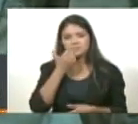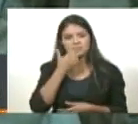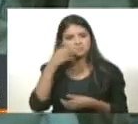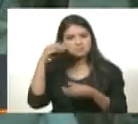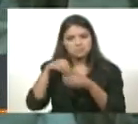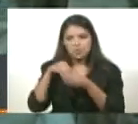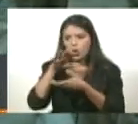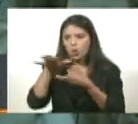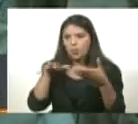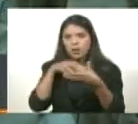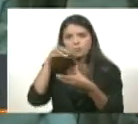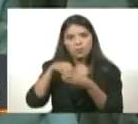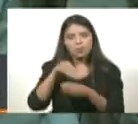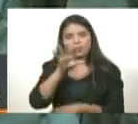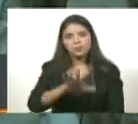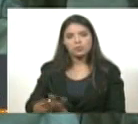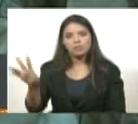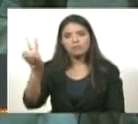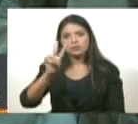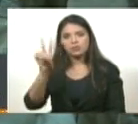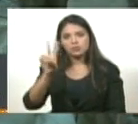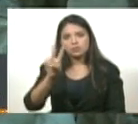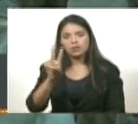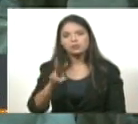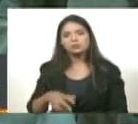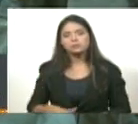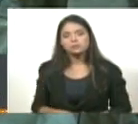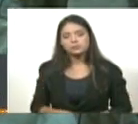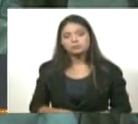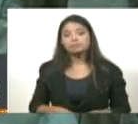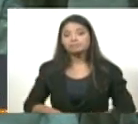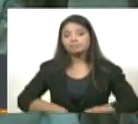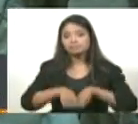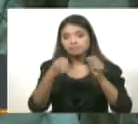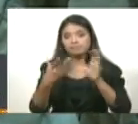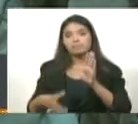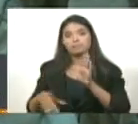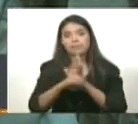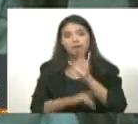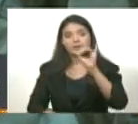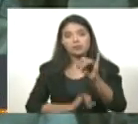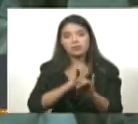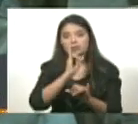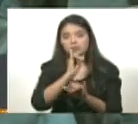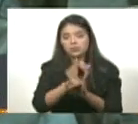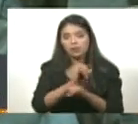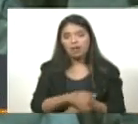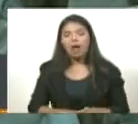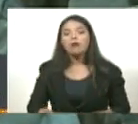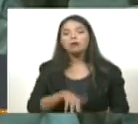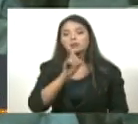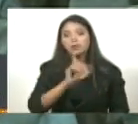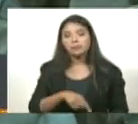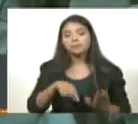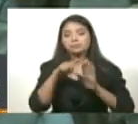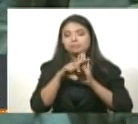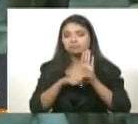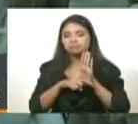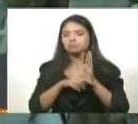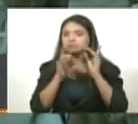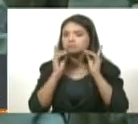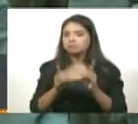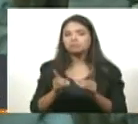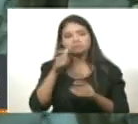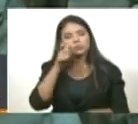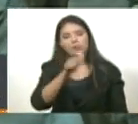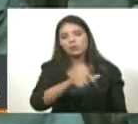en los asuntos internos del país, con la cual se viola el derecho internacional y el principio de autodeterminación